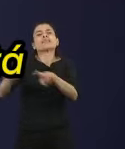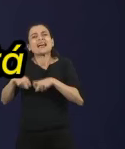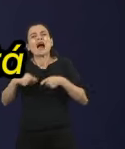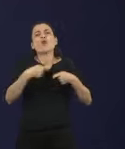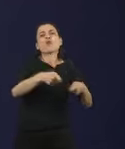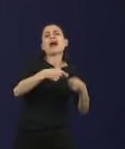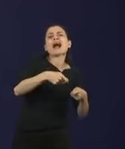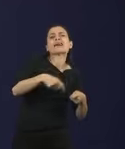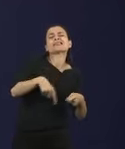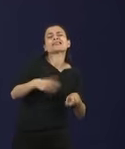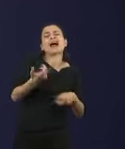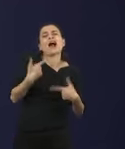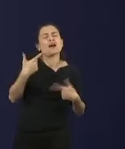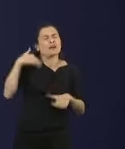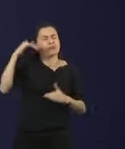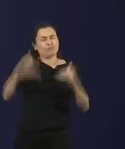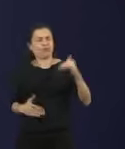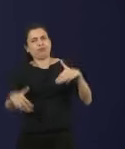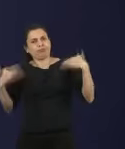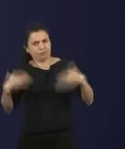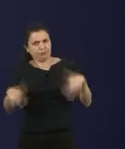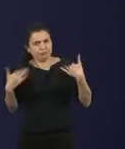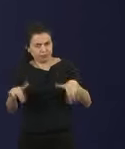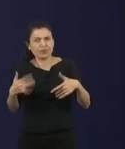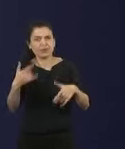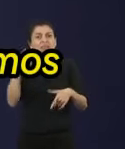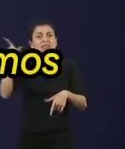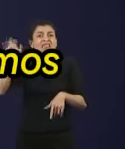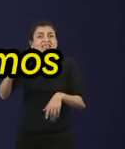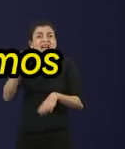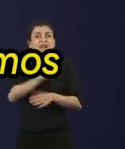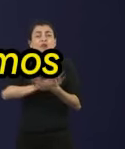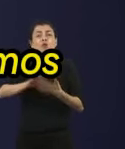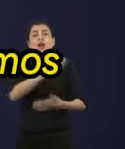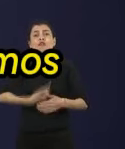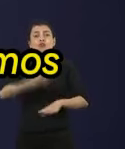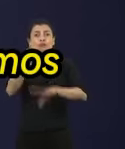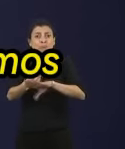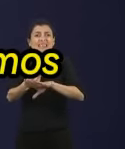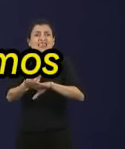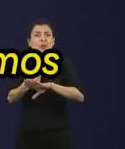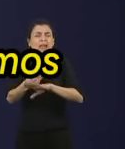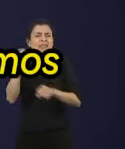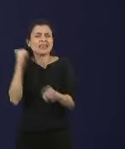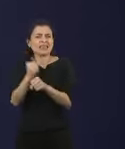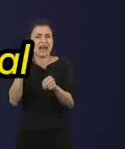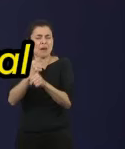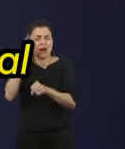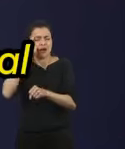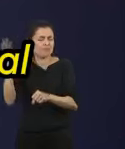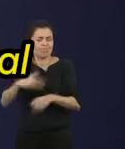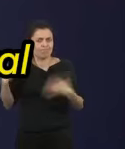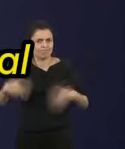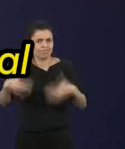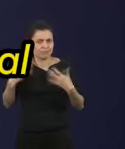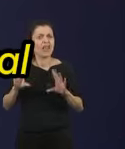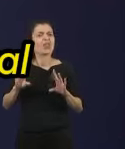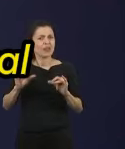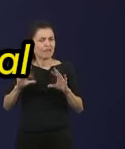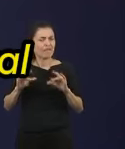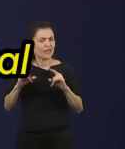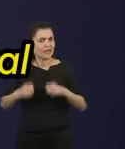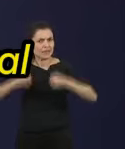un una tarea titánica para efectivamente cumplir con los objetivos que tenemos todos que es